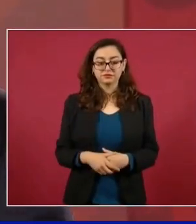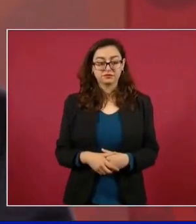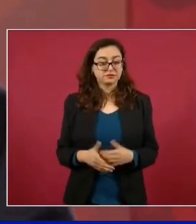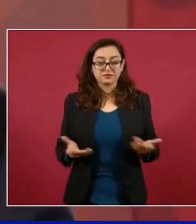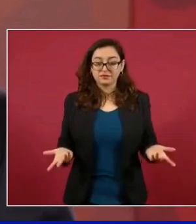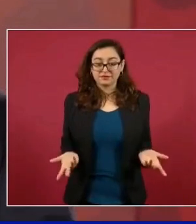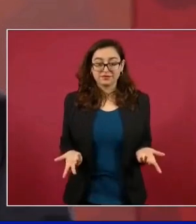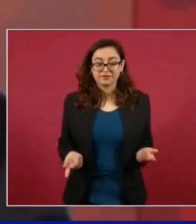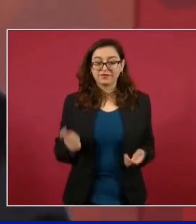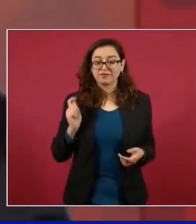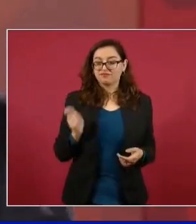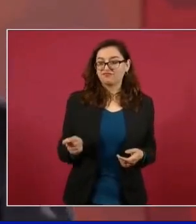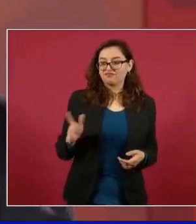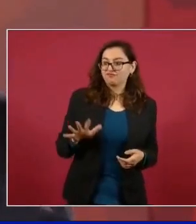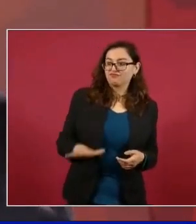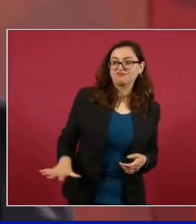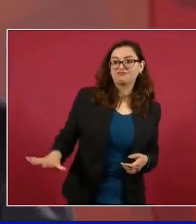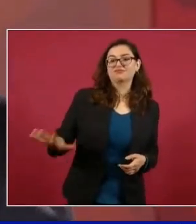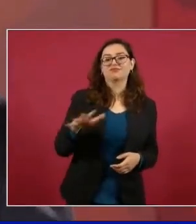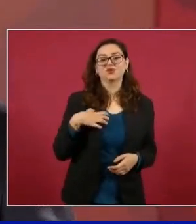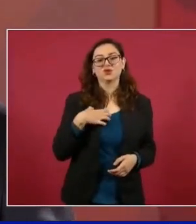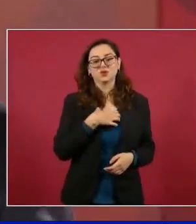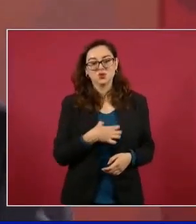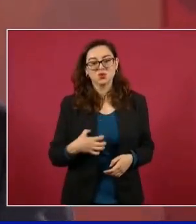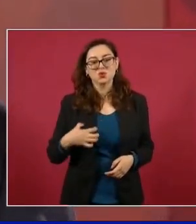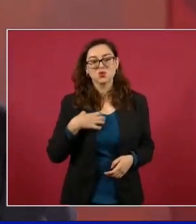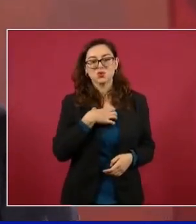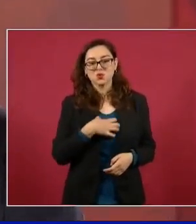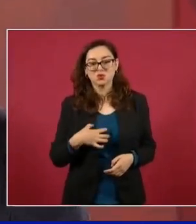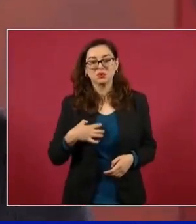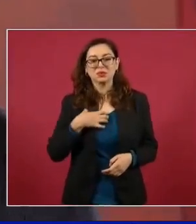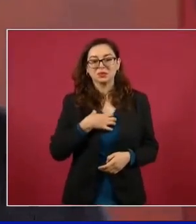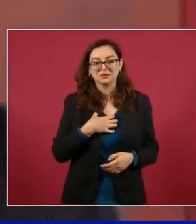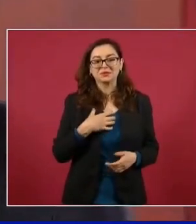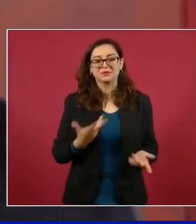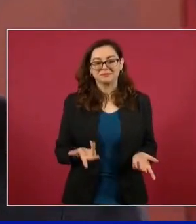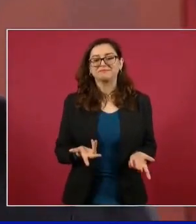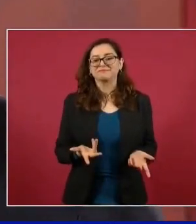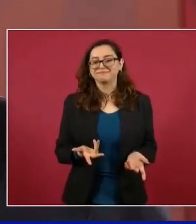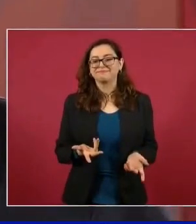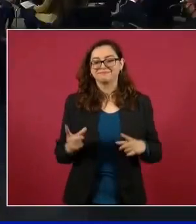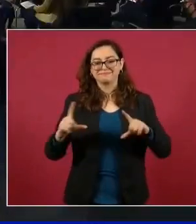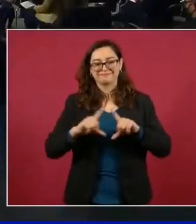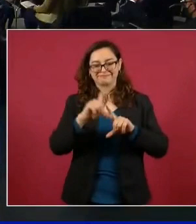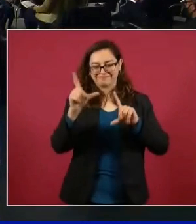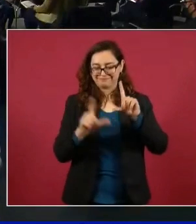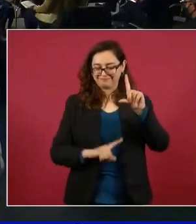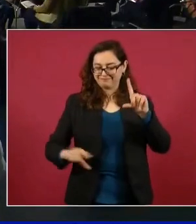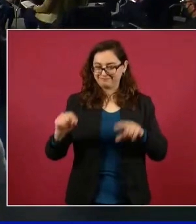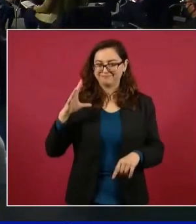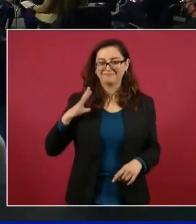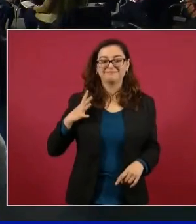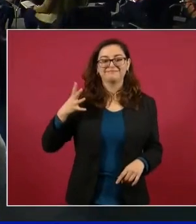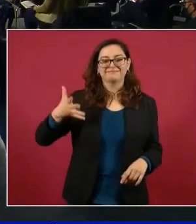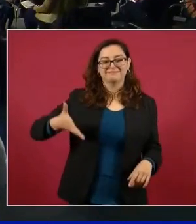vamos avanzando. La gente muy orgullosa de nuestro país,